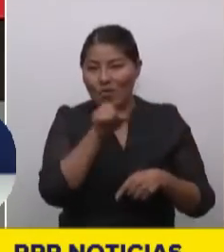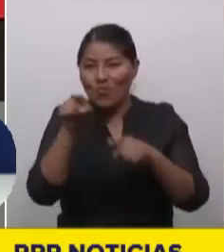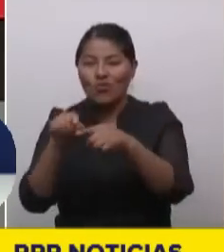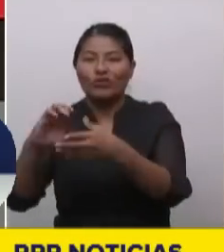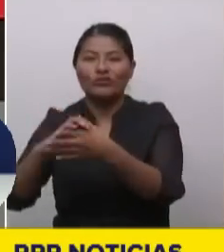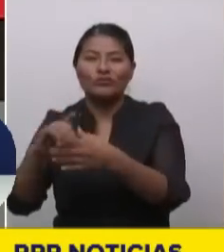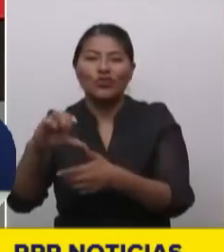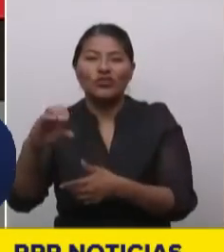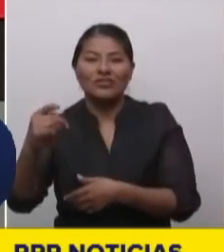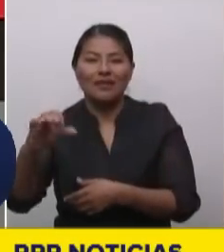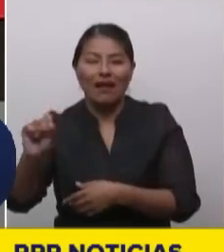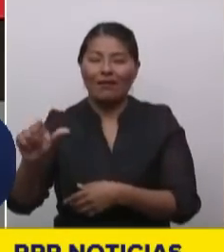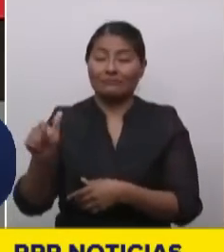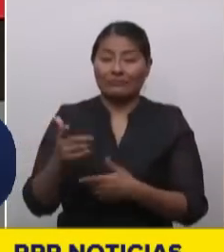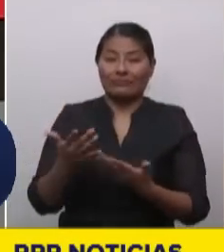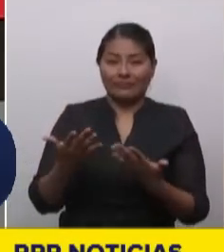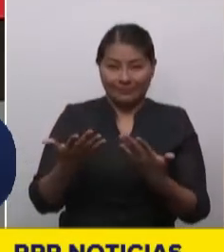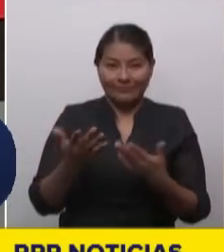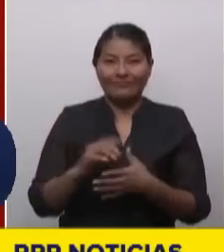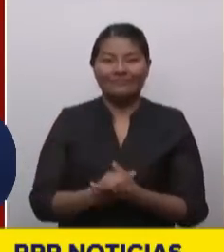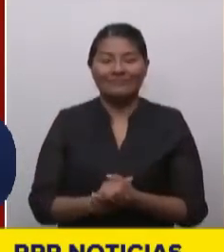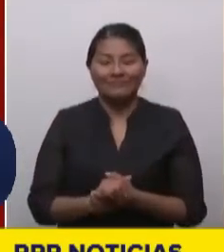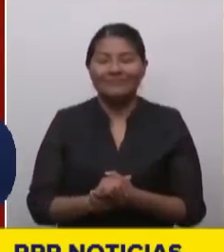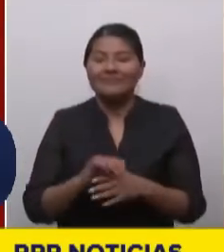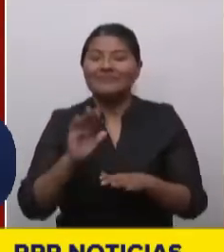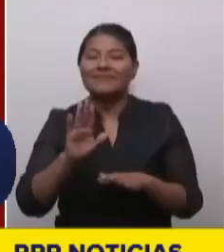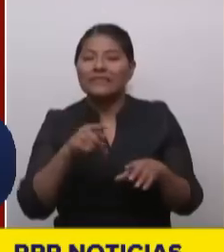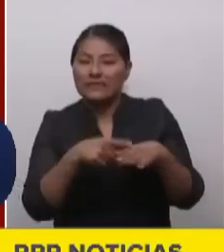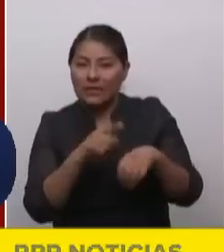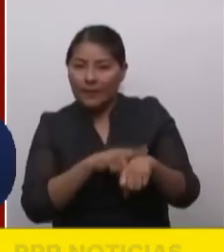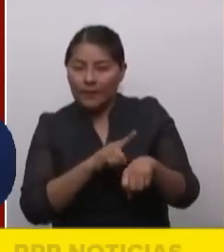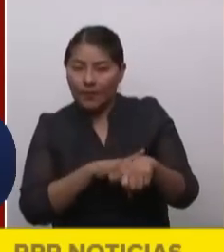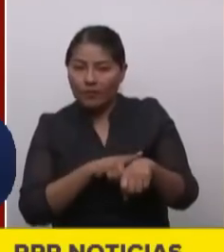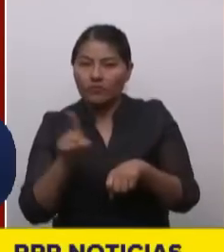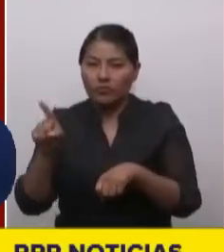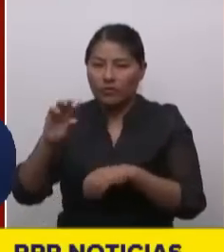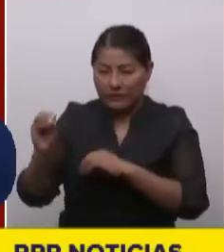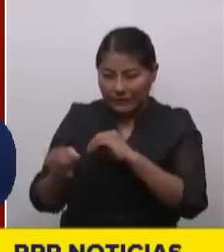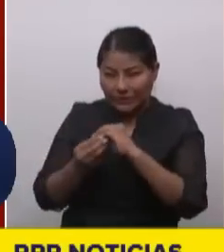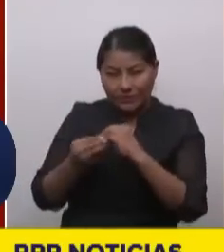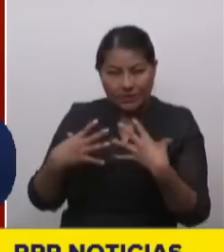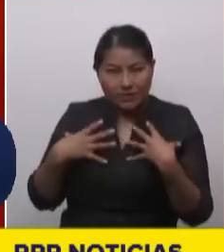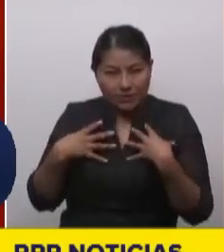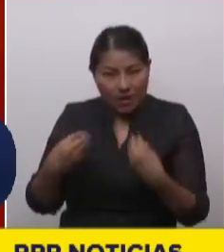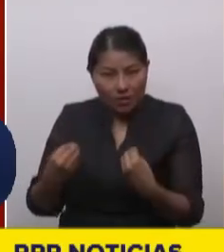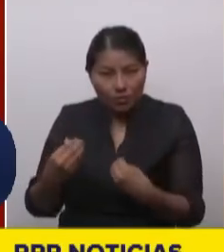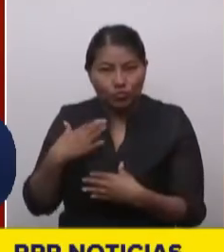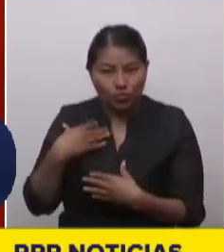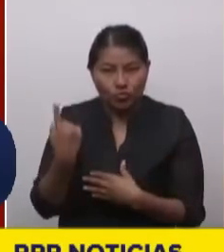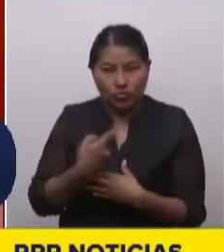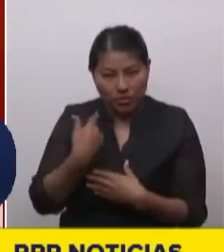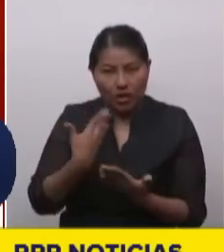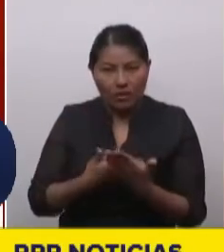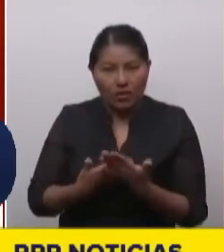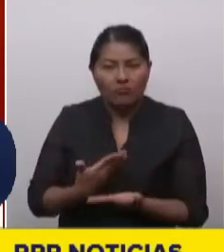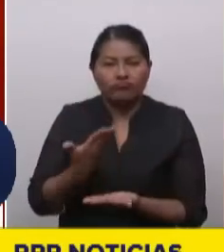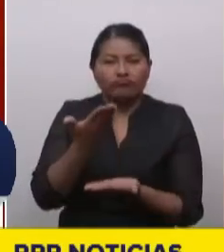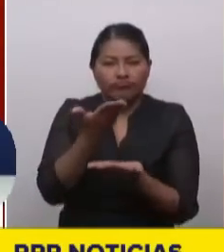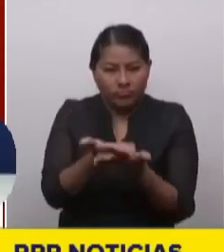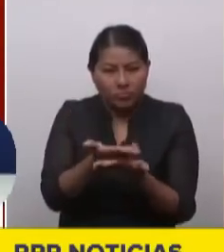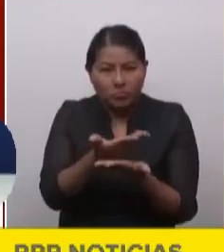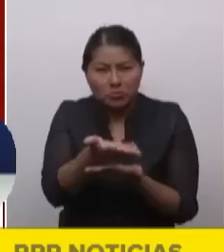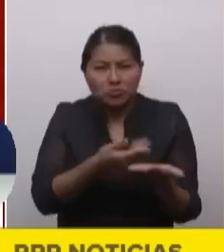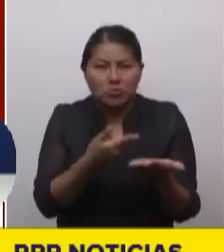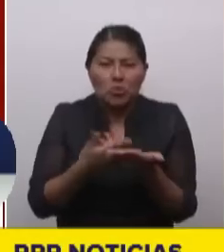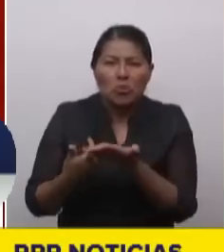Tiempo. Sí, yo quería referirme un poco al tema de salud, ¿no? Si bien es cierto, nosotros estamos proponiendo el tema